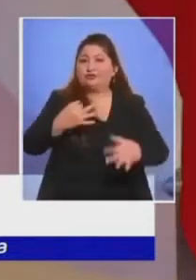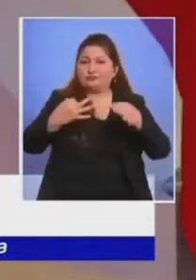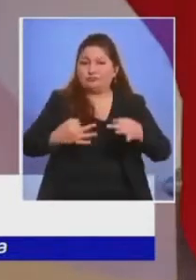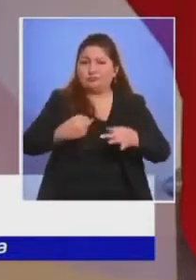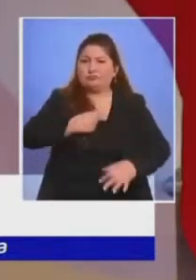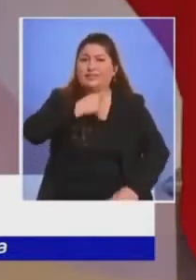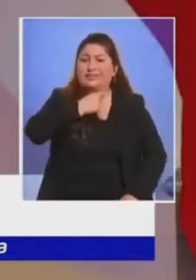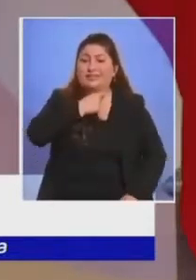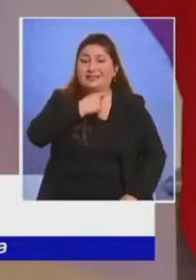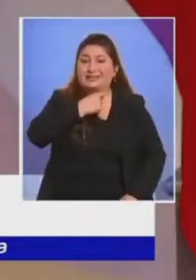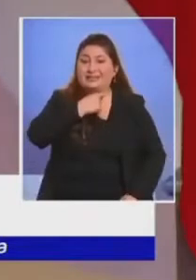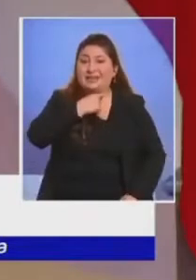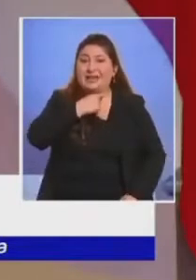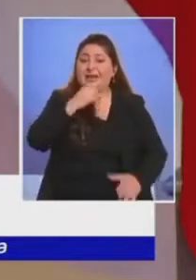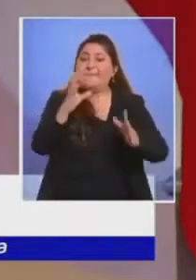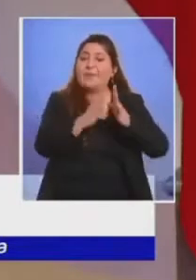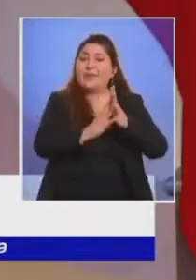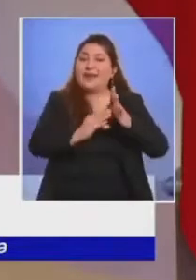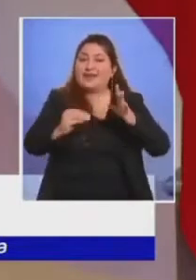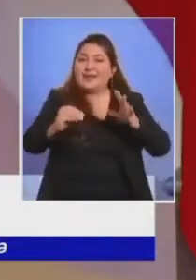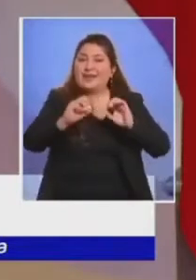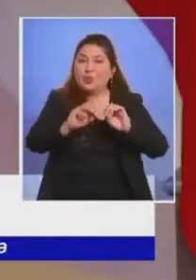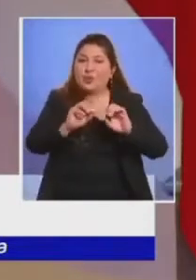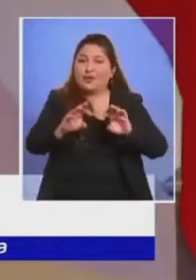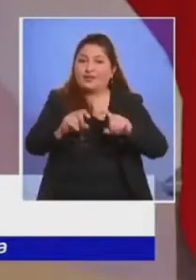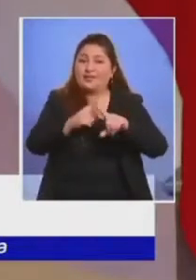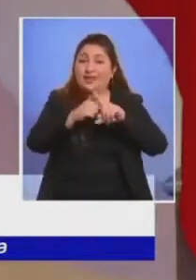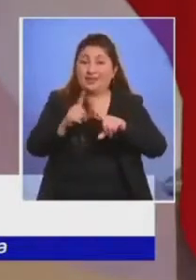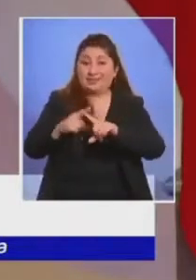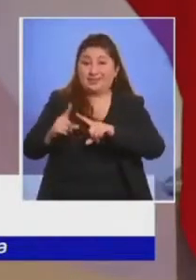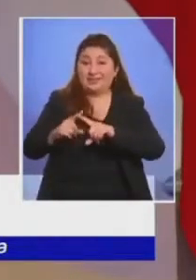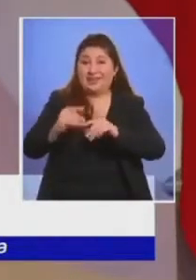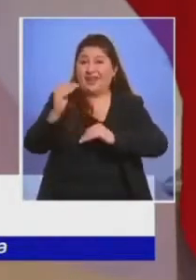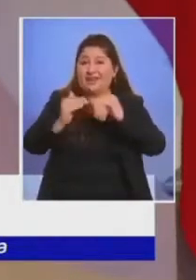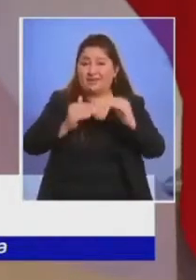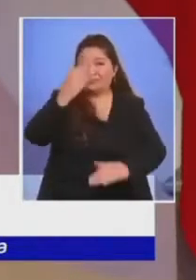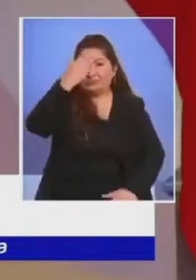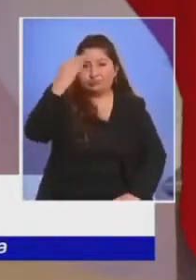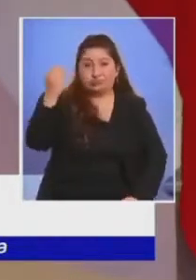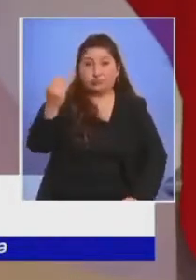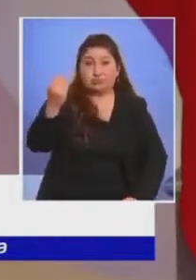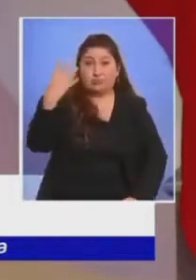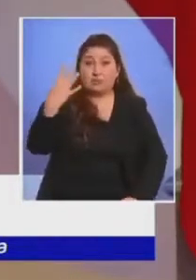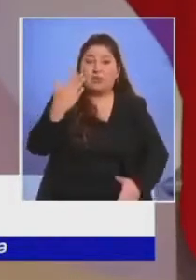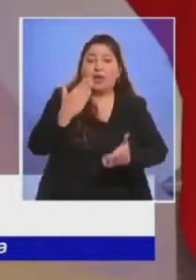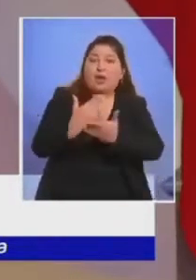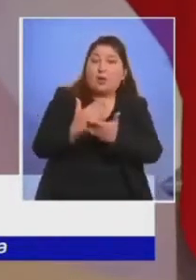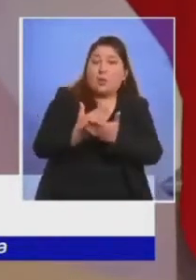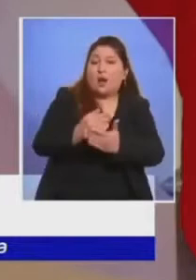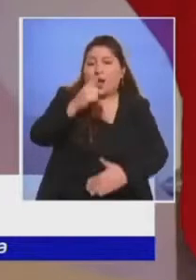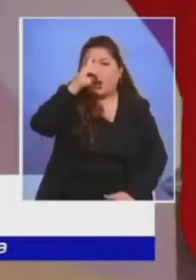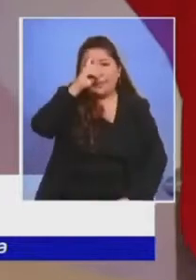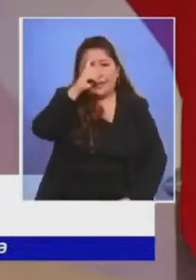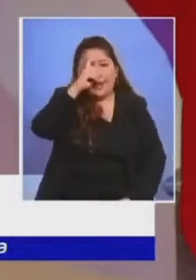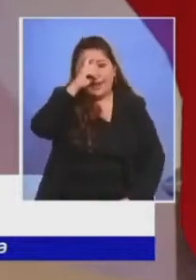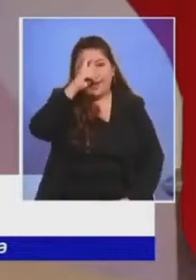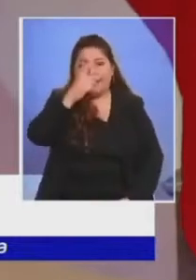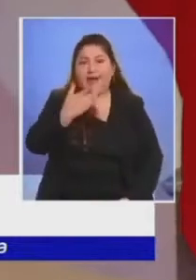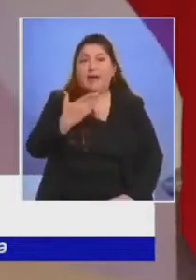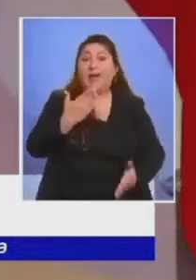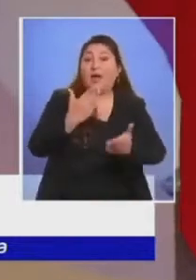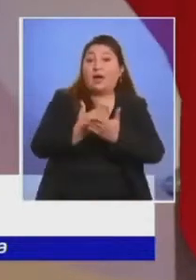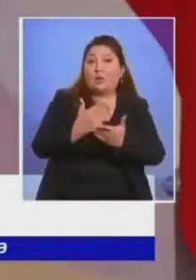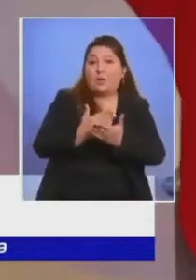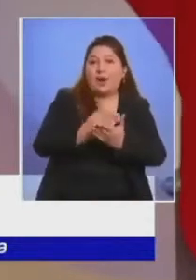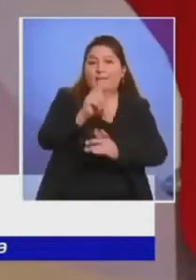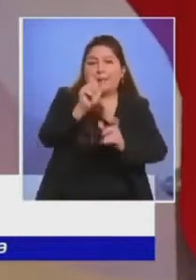educativas y modalidades educativas distintas que muchas veces están olvidadas, como las escuelas hospitalarias, las escuelas para aquellos que están